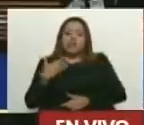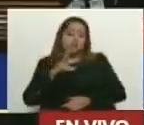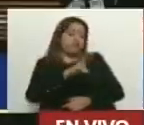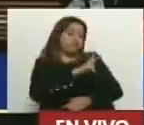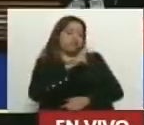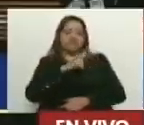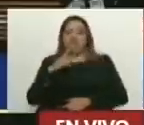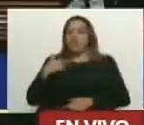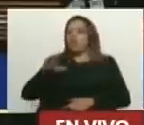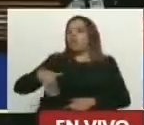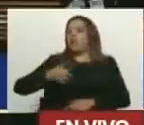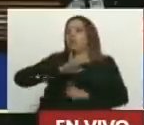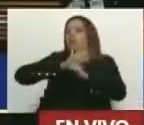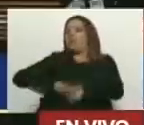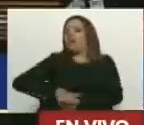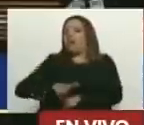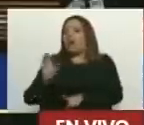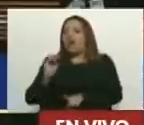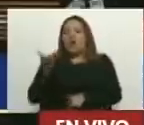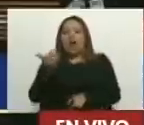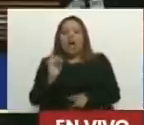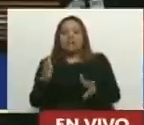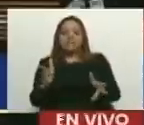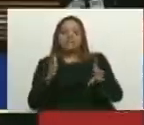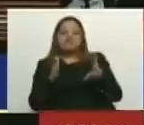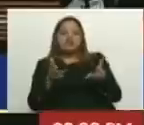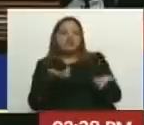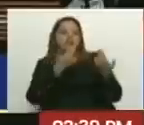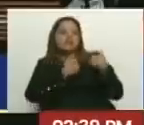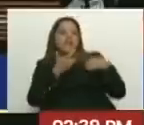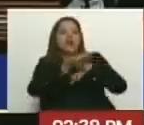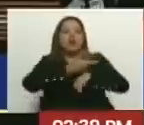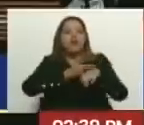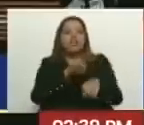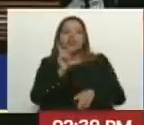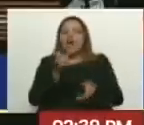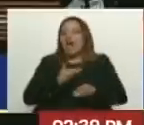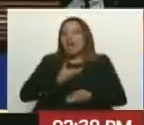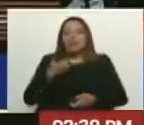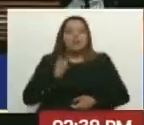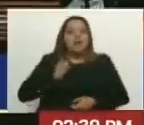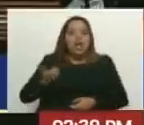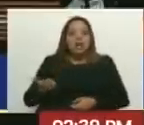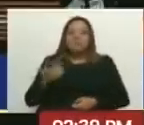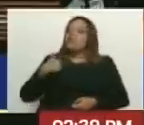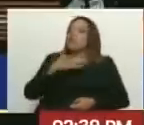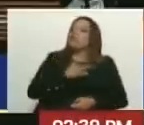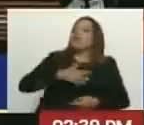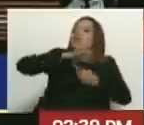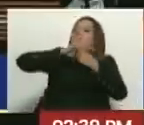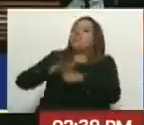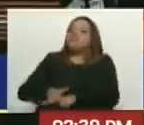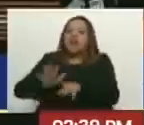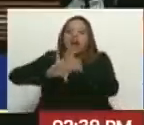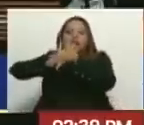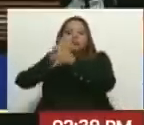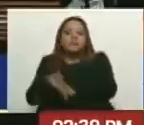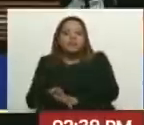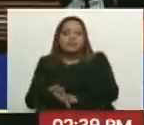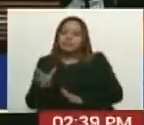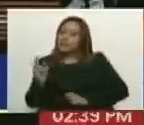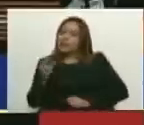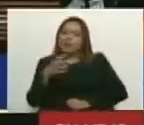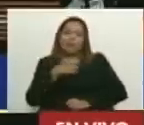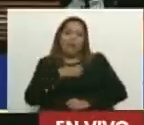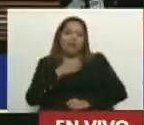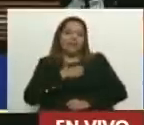que pudiera haberle dado a algún elector un cargo de Estado, crea o pretenda que puede avasallar y aplastar a